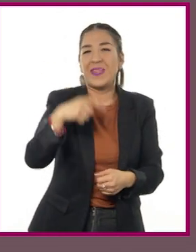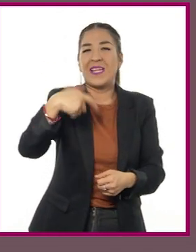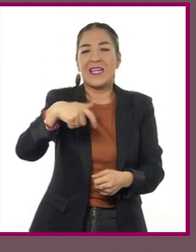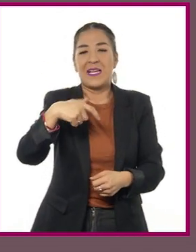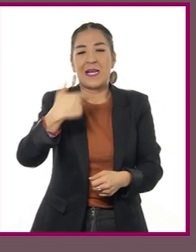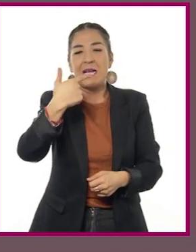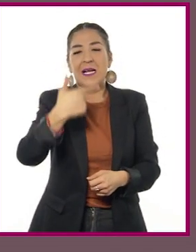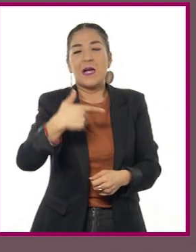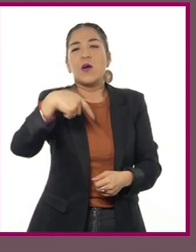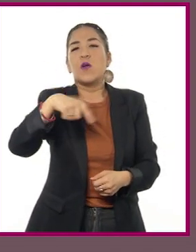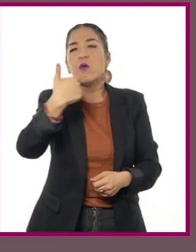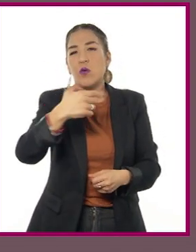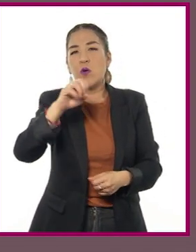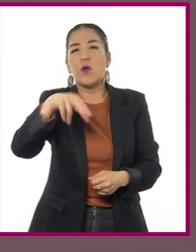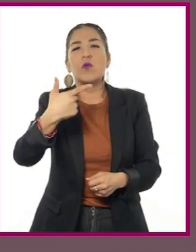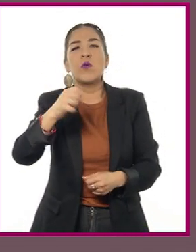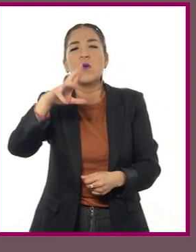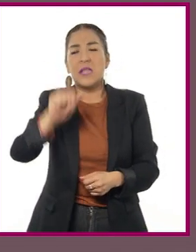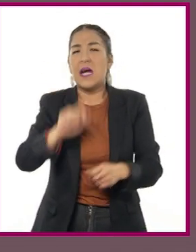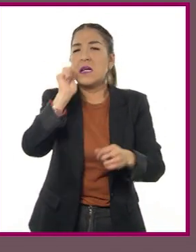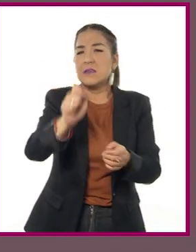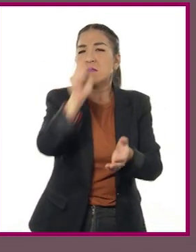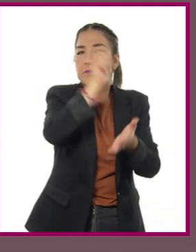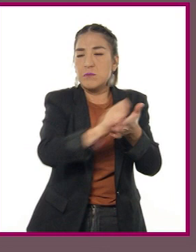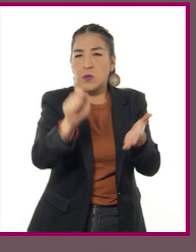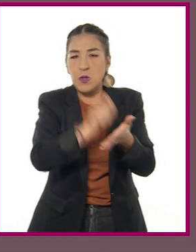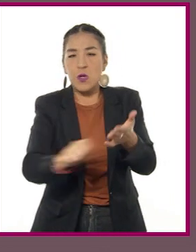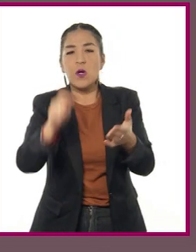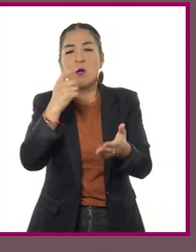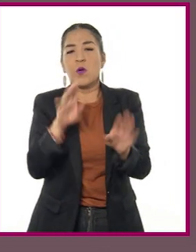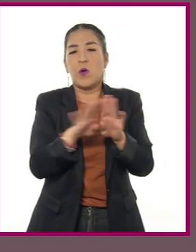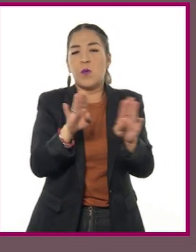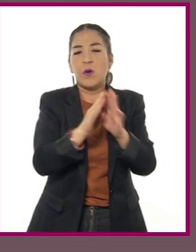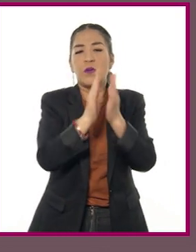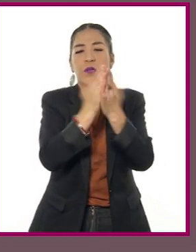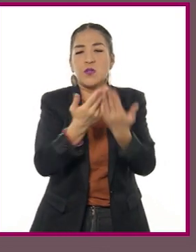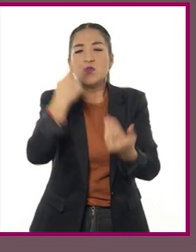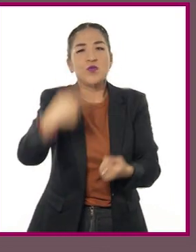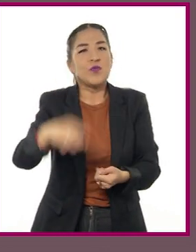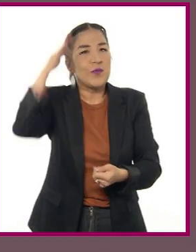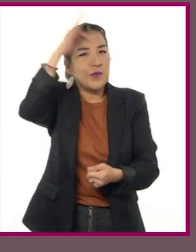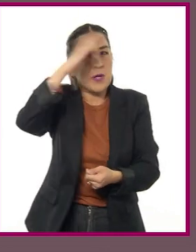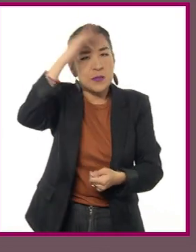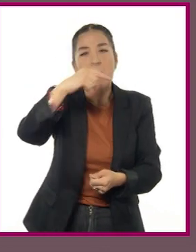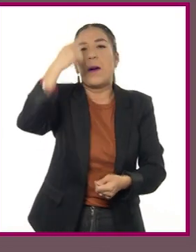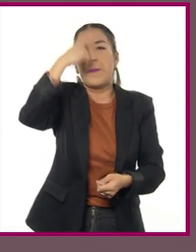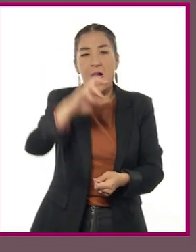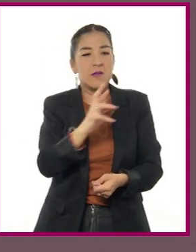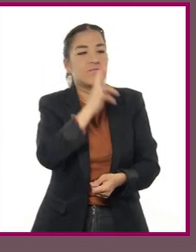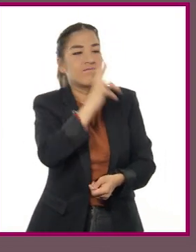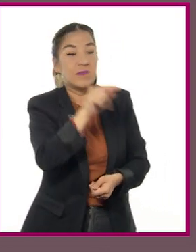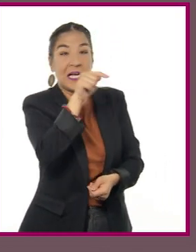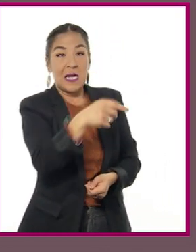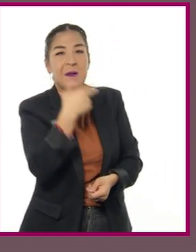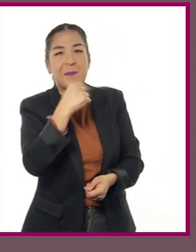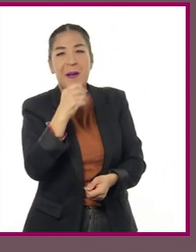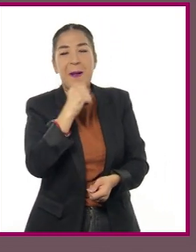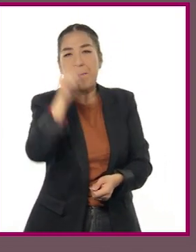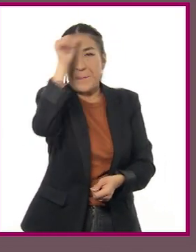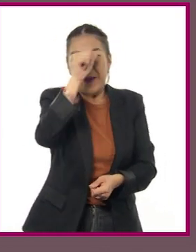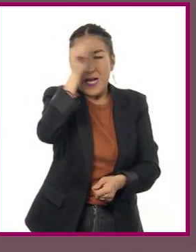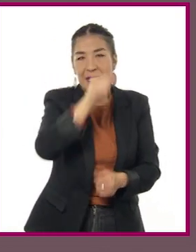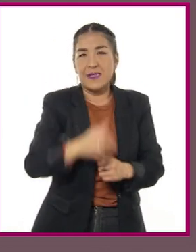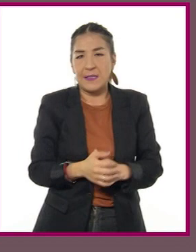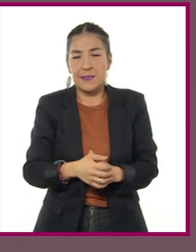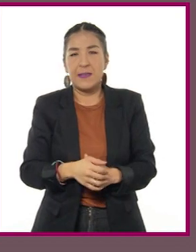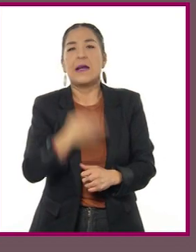escribió la Libra Astronómica y Filosófica para responderle al padre Quino. Esta es una de